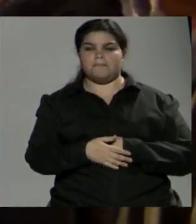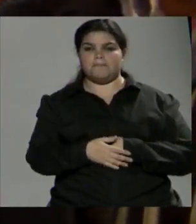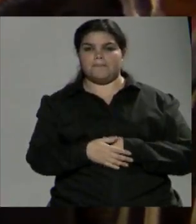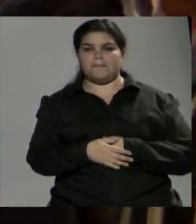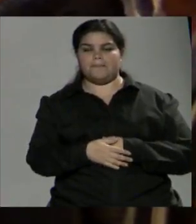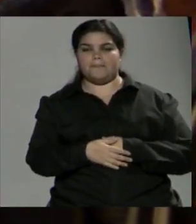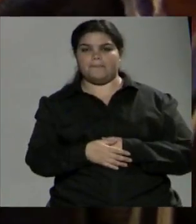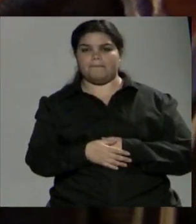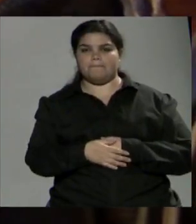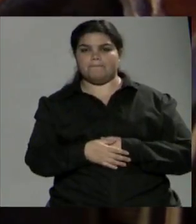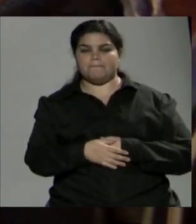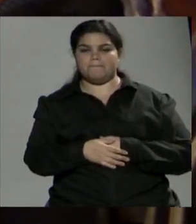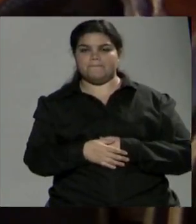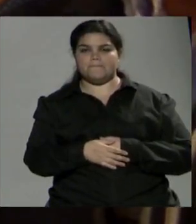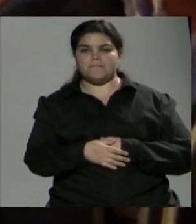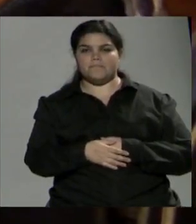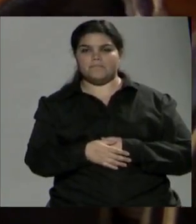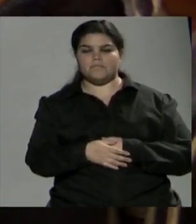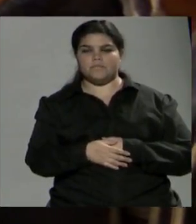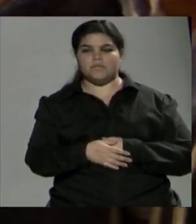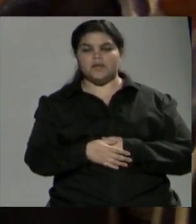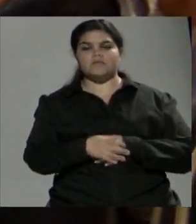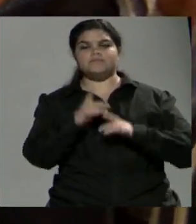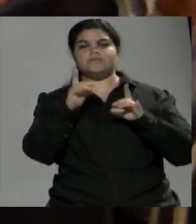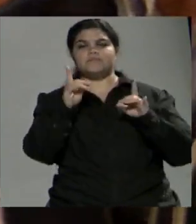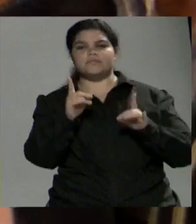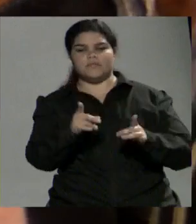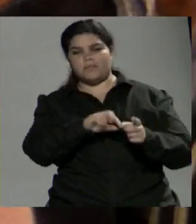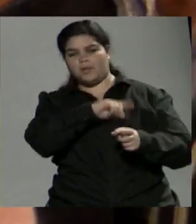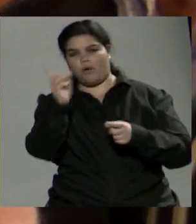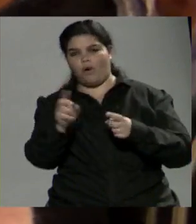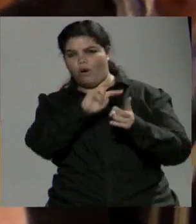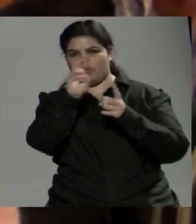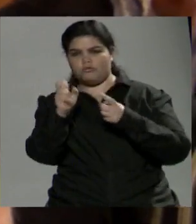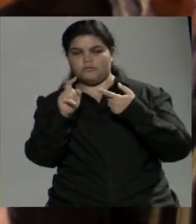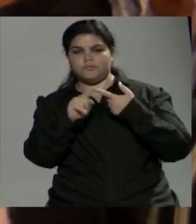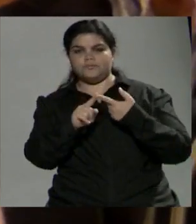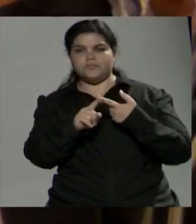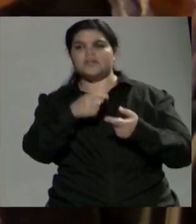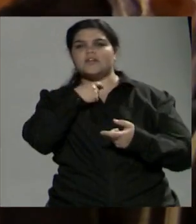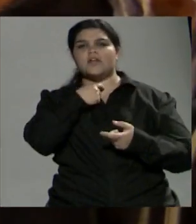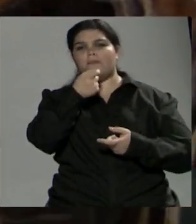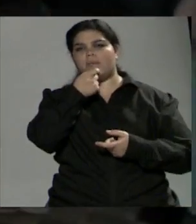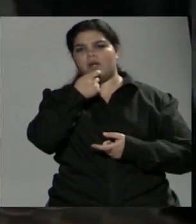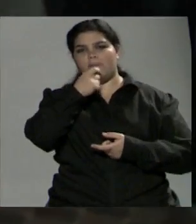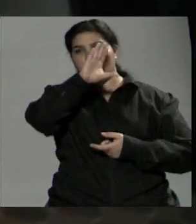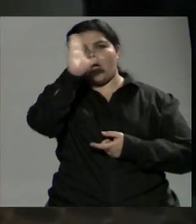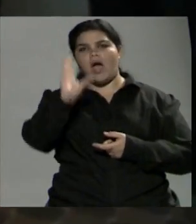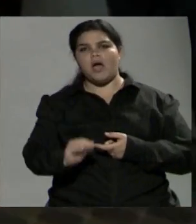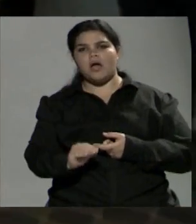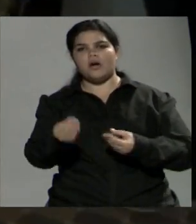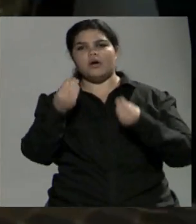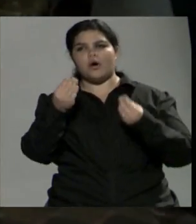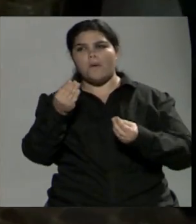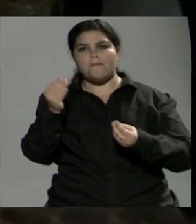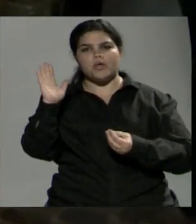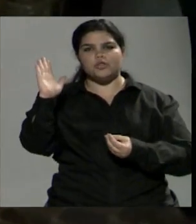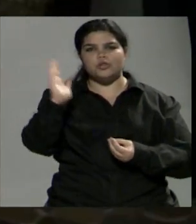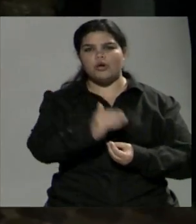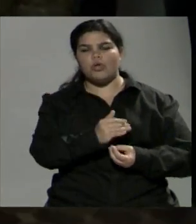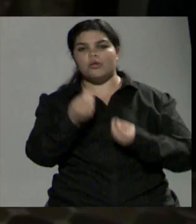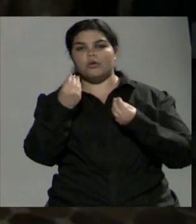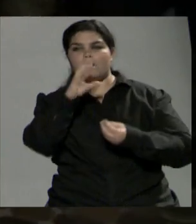de, digamos, que ha decidido el gobierno de presentar esto como que es un empate. En